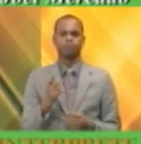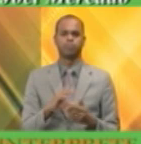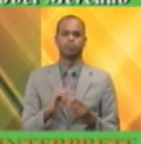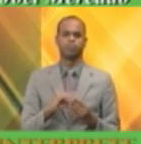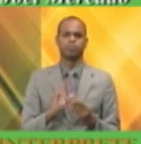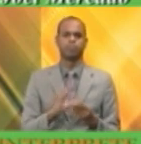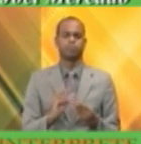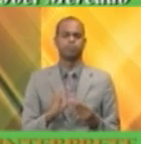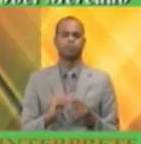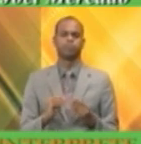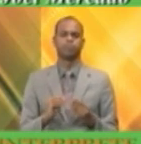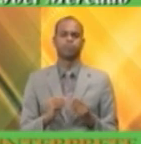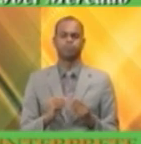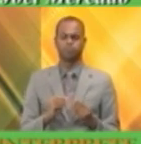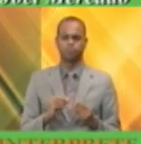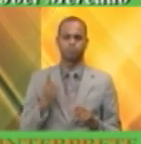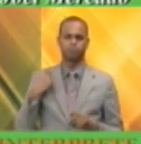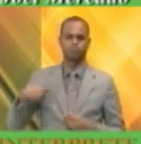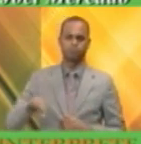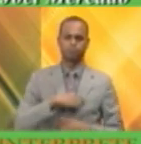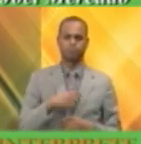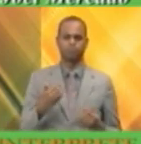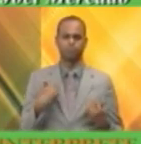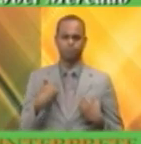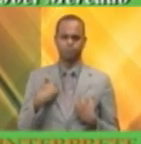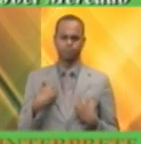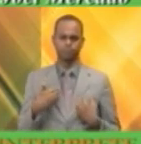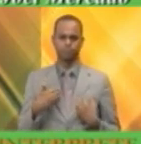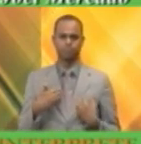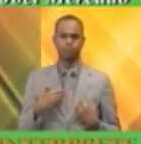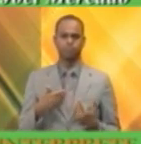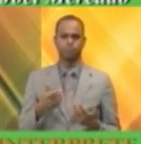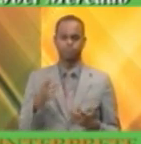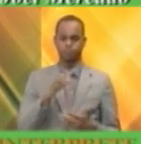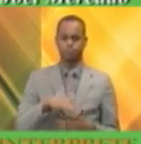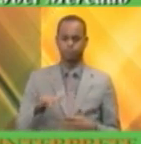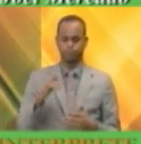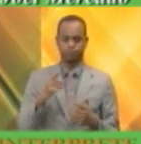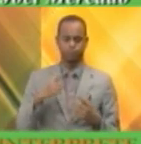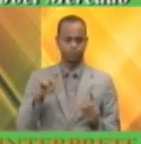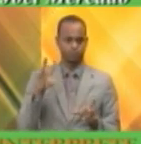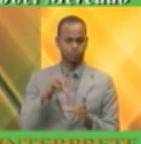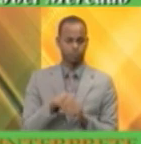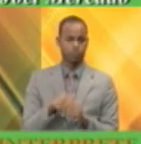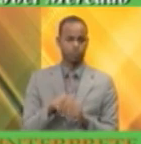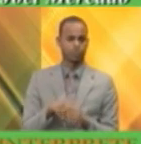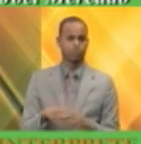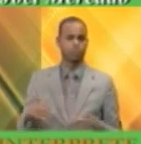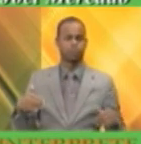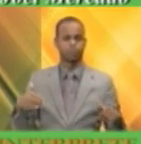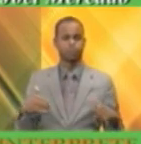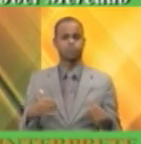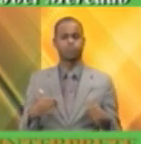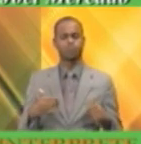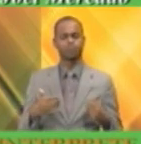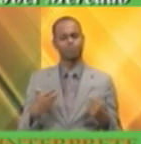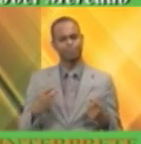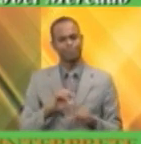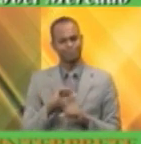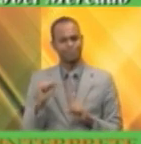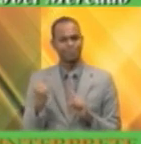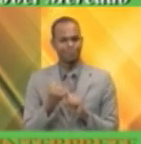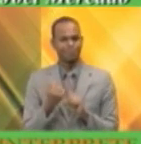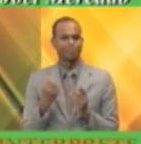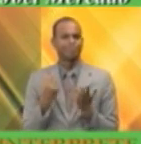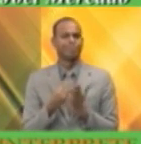anteriormente que nosotros tenemos atletas, lo que no tenemos que estar clasificados para ir a esos juegos. Bien. Precisamente por la cuestión económica. Cada que nosotros vamos a